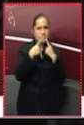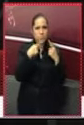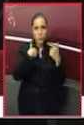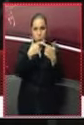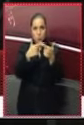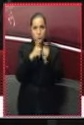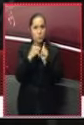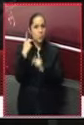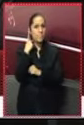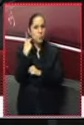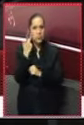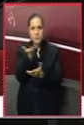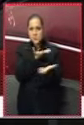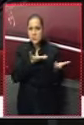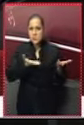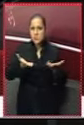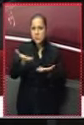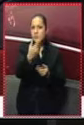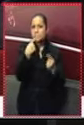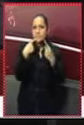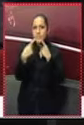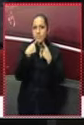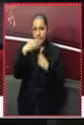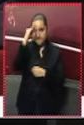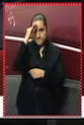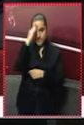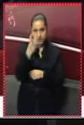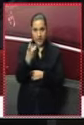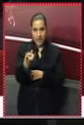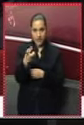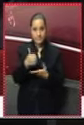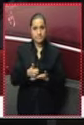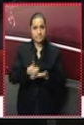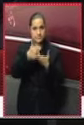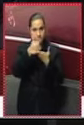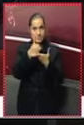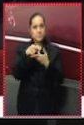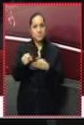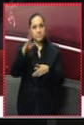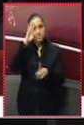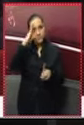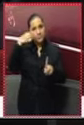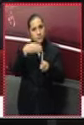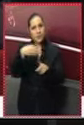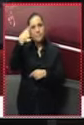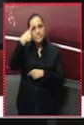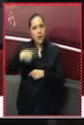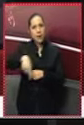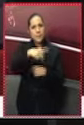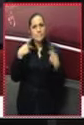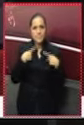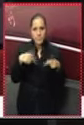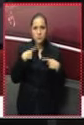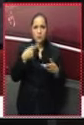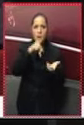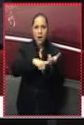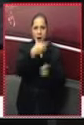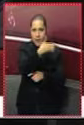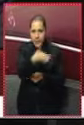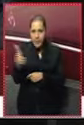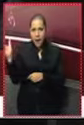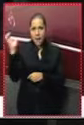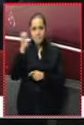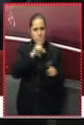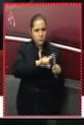parlamentarios que ven en esta reserva la posibilidad de que los pequeños productores del